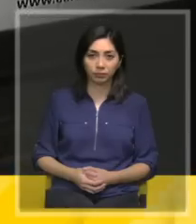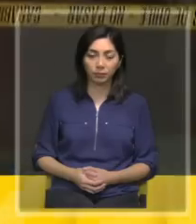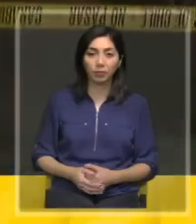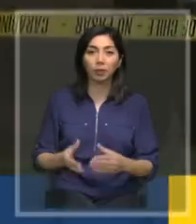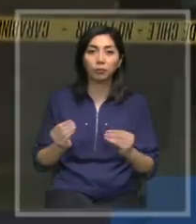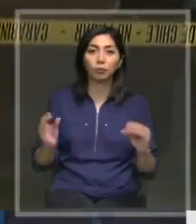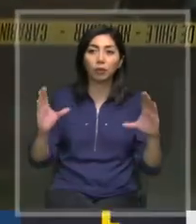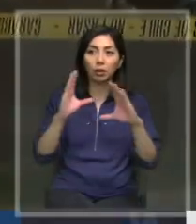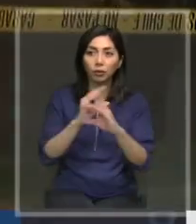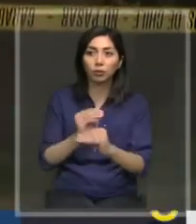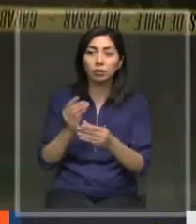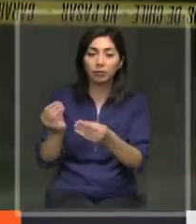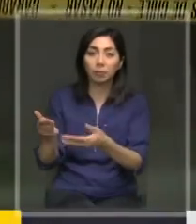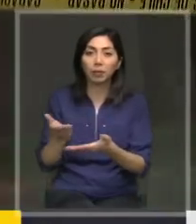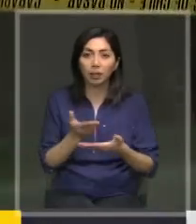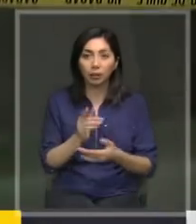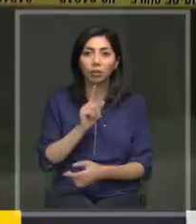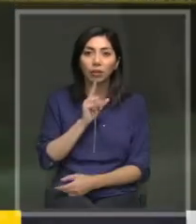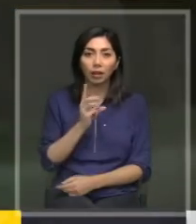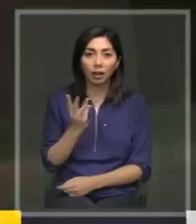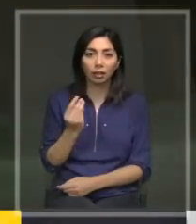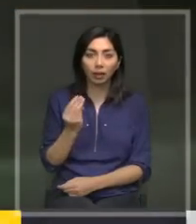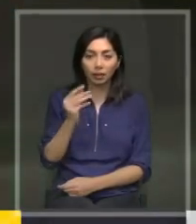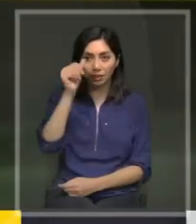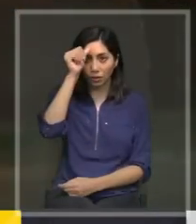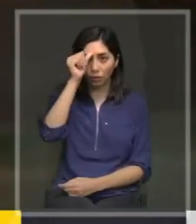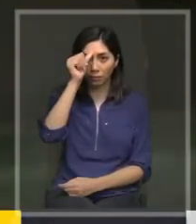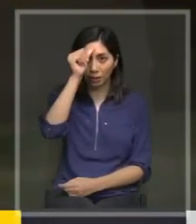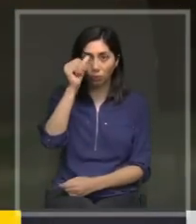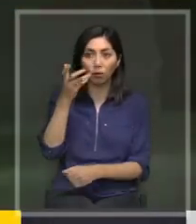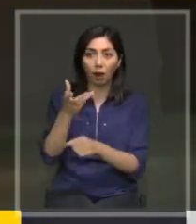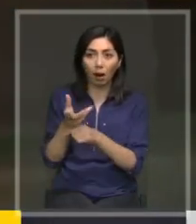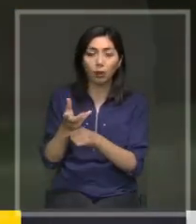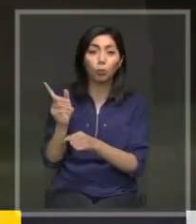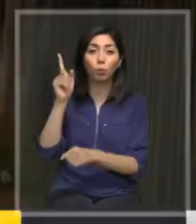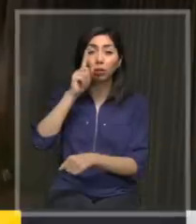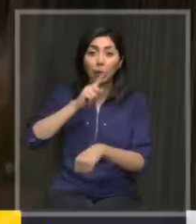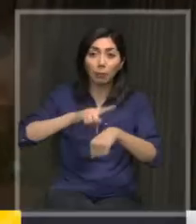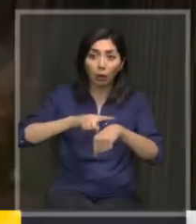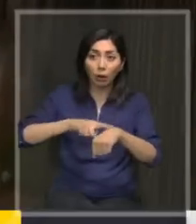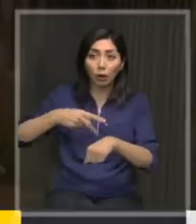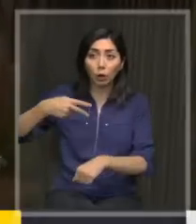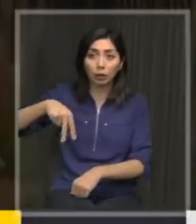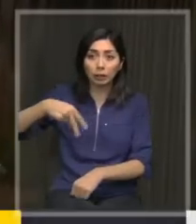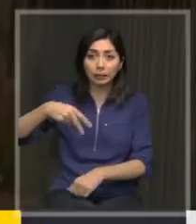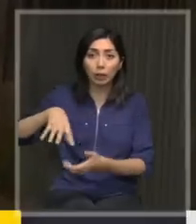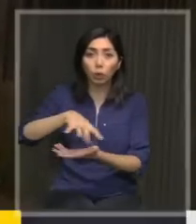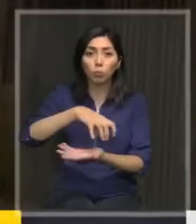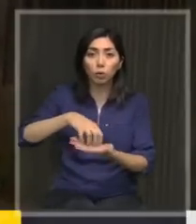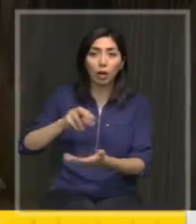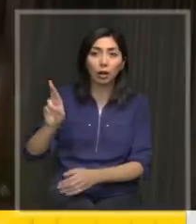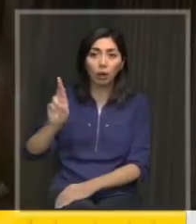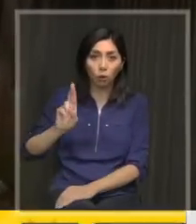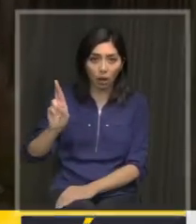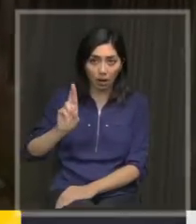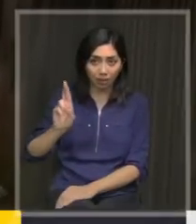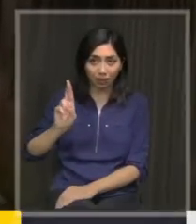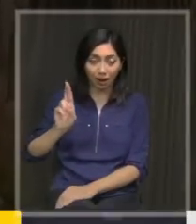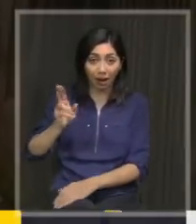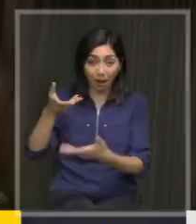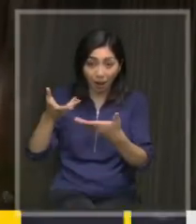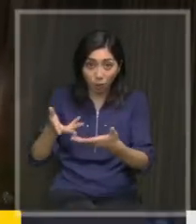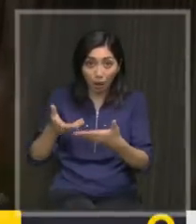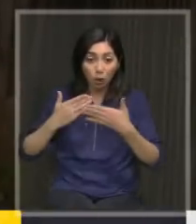Buenas noches, bienvenidos a Tele 13 Domingo. Vamos de inmediato con la noticia de último minuto. Nos lleva hasta la comuna de Recoleta, donde acaban de encontrar